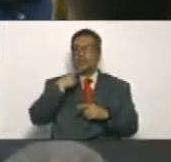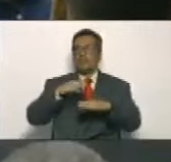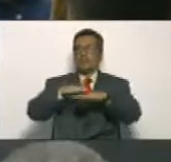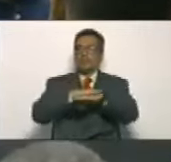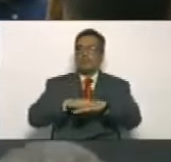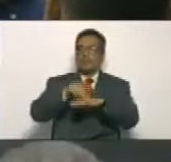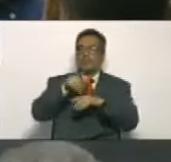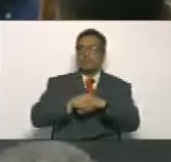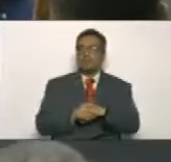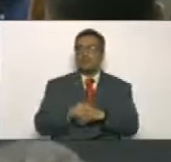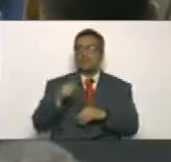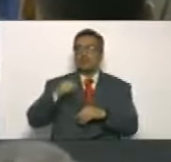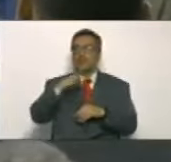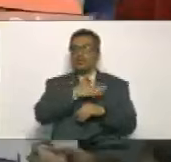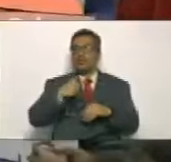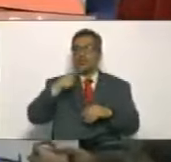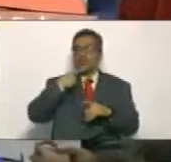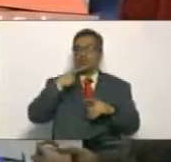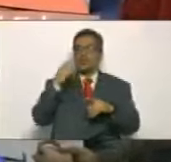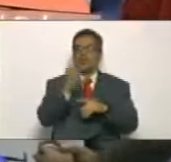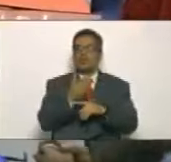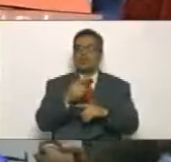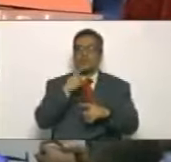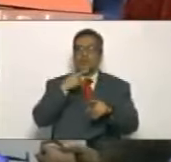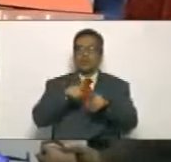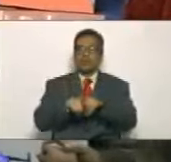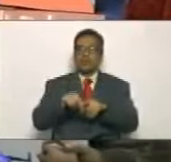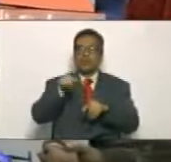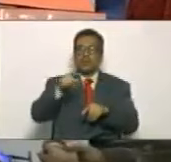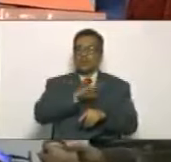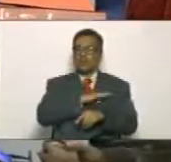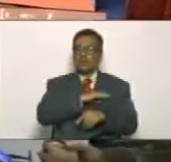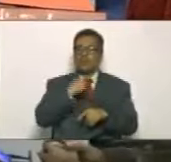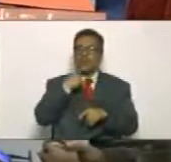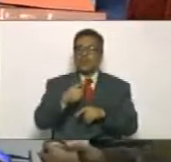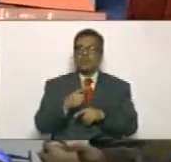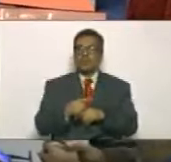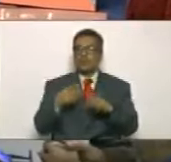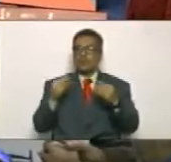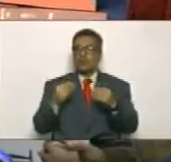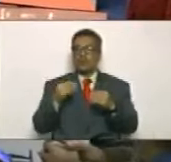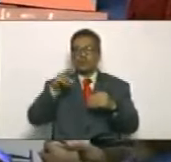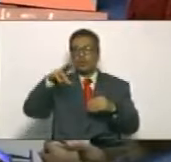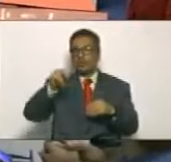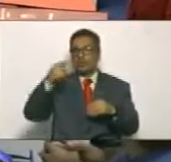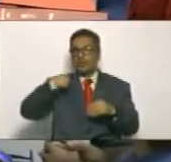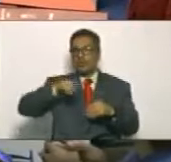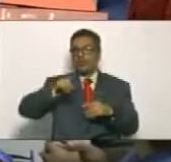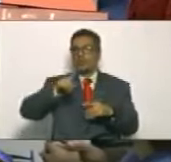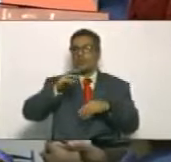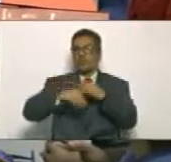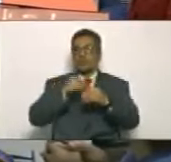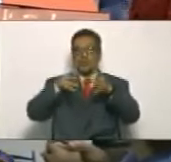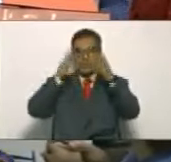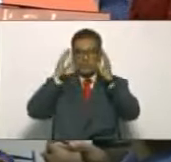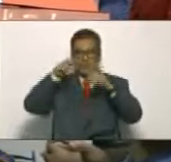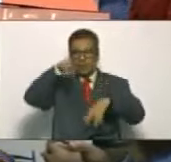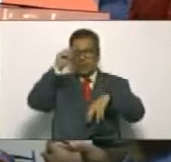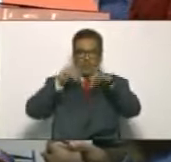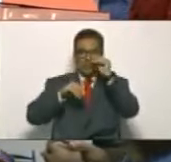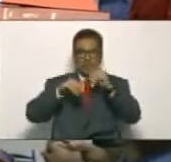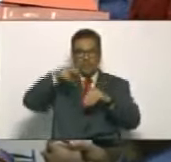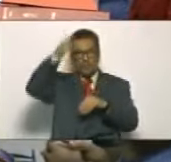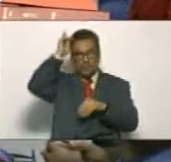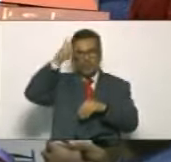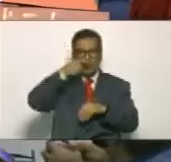disculpan, yo no los quiero ofender, porque ese no es mi estilo. No es el estilo que nos han enseñado a los pueblos